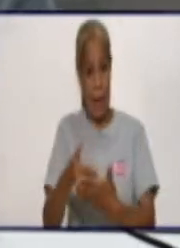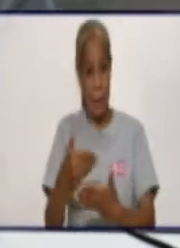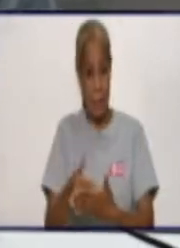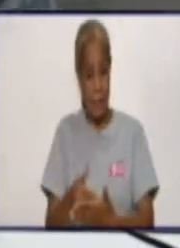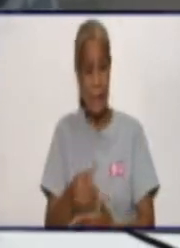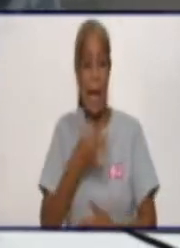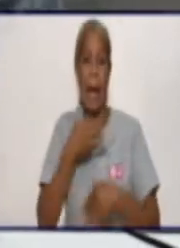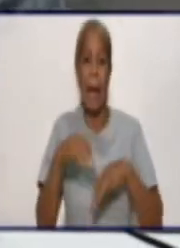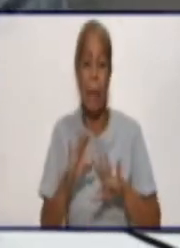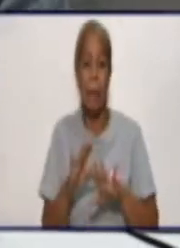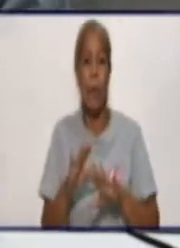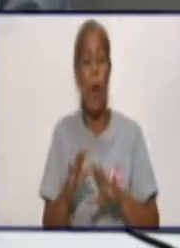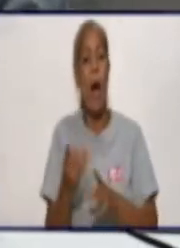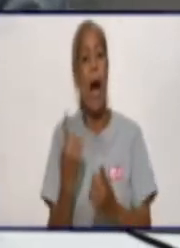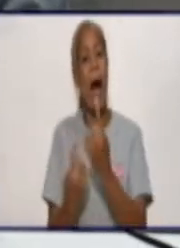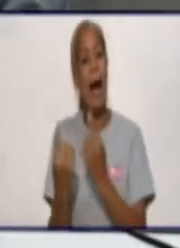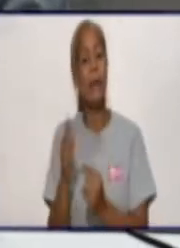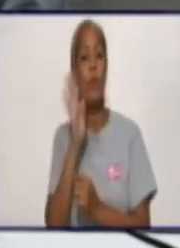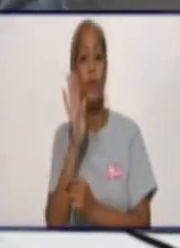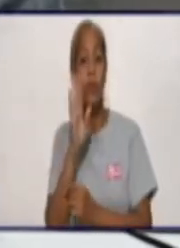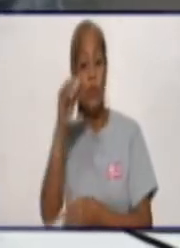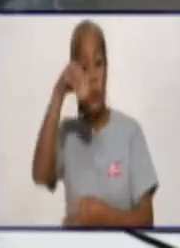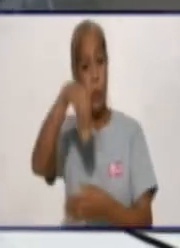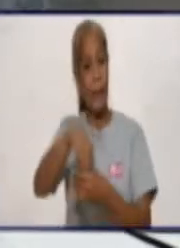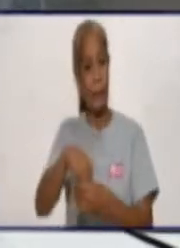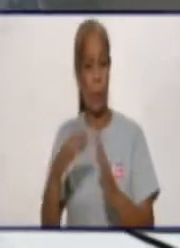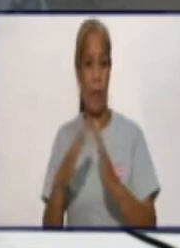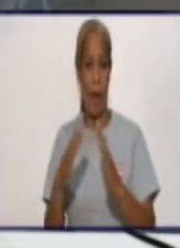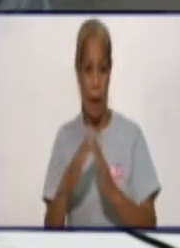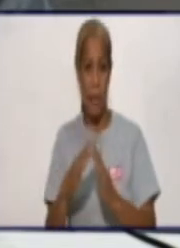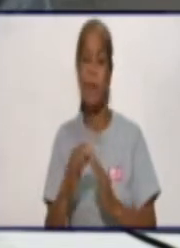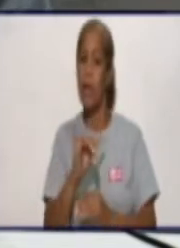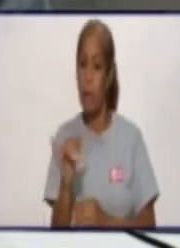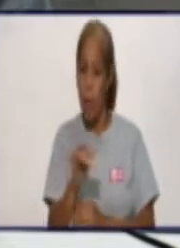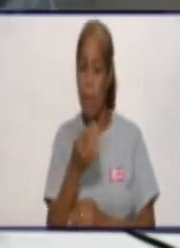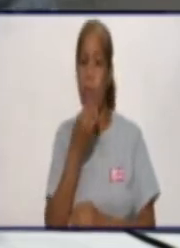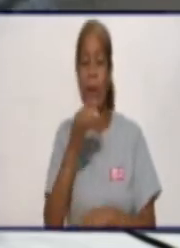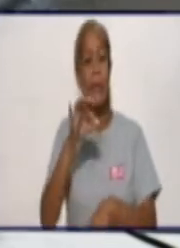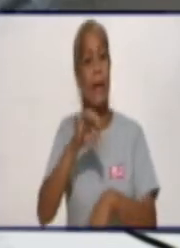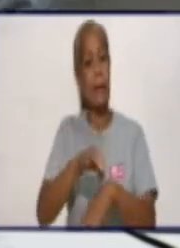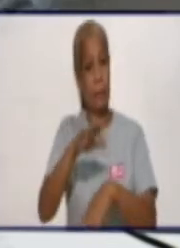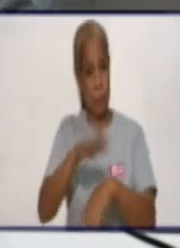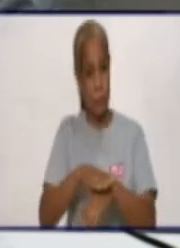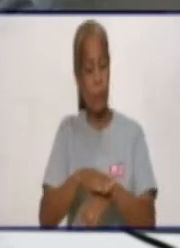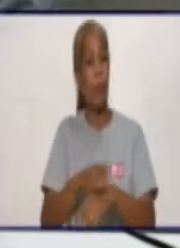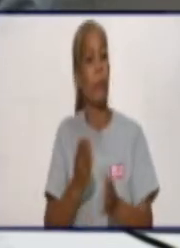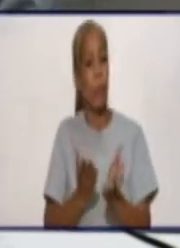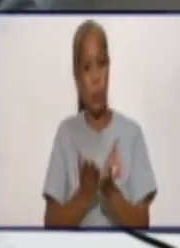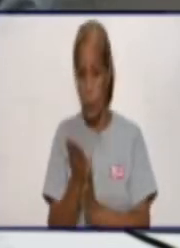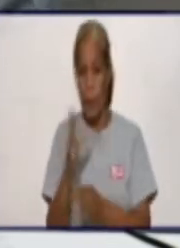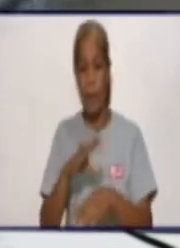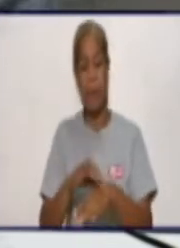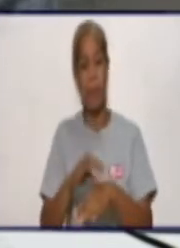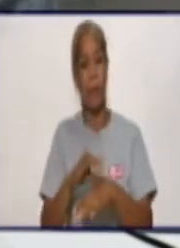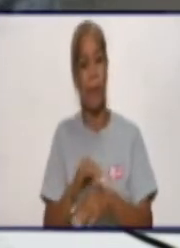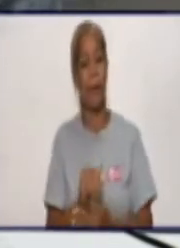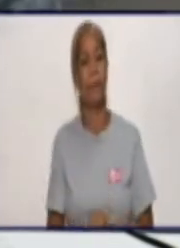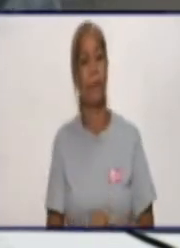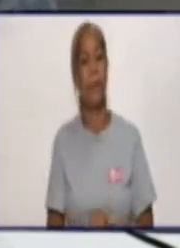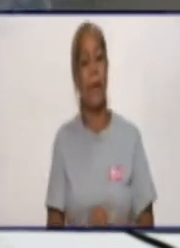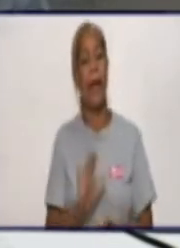y posibilidad a estos temas de que las bovinos y el mosquito siga proliferando y eso yo quería significar muy bien